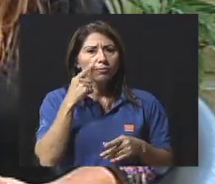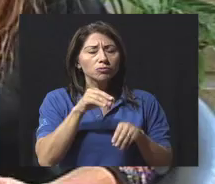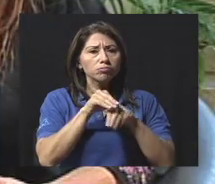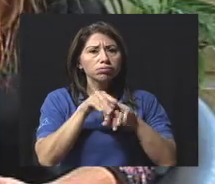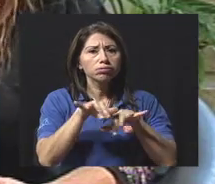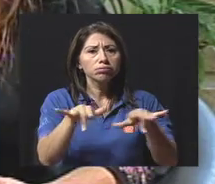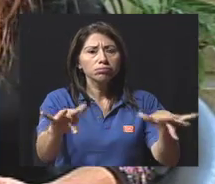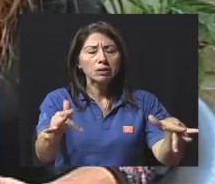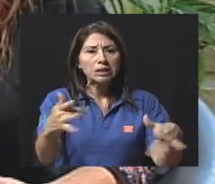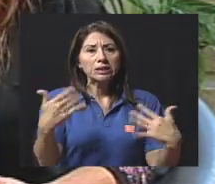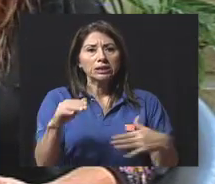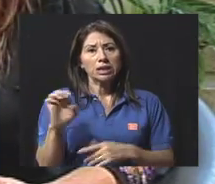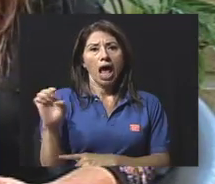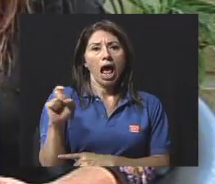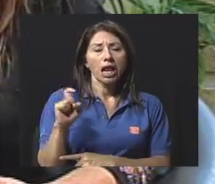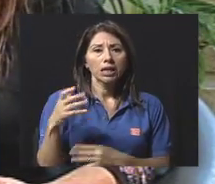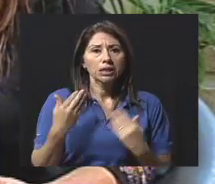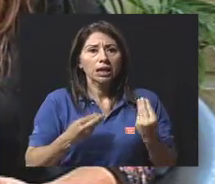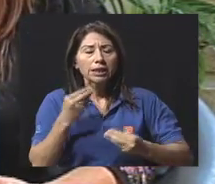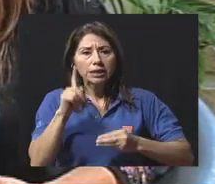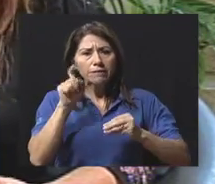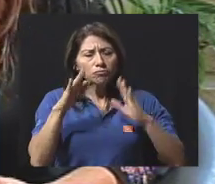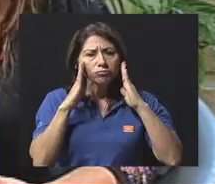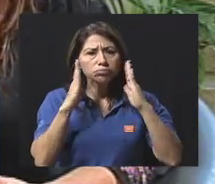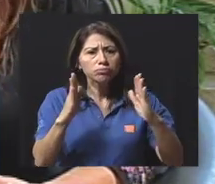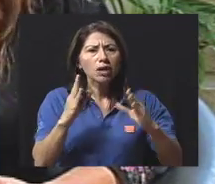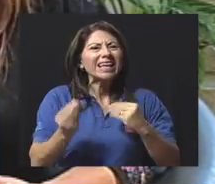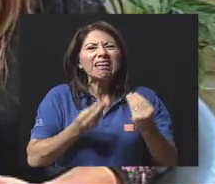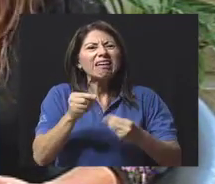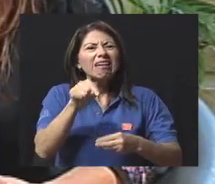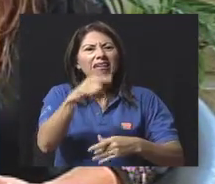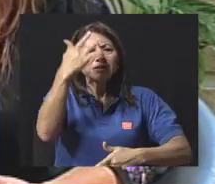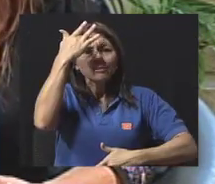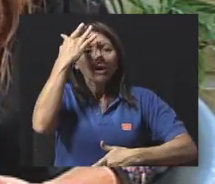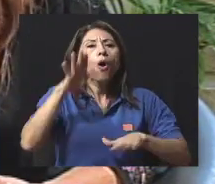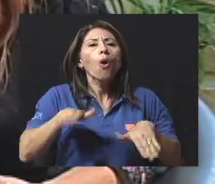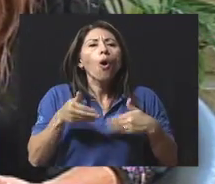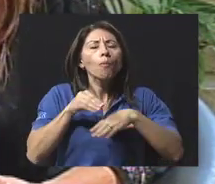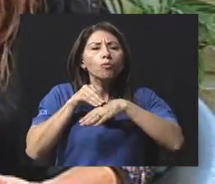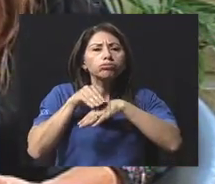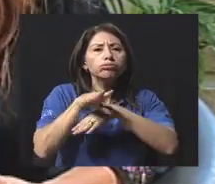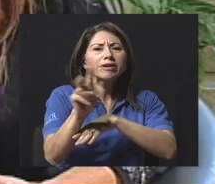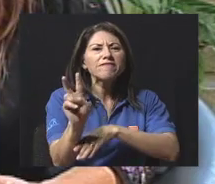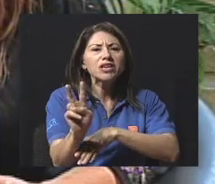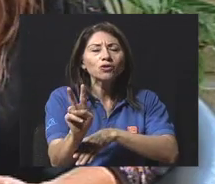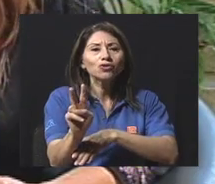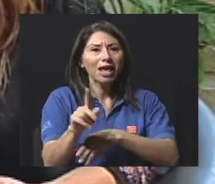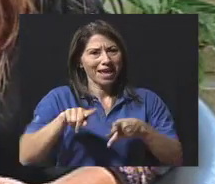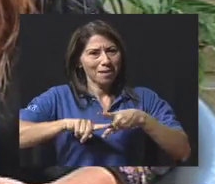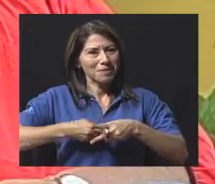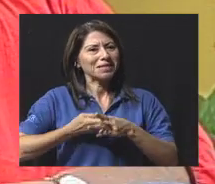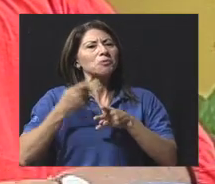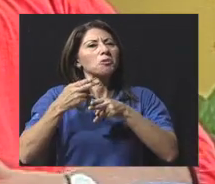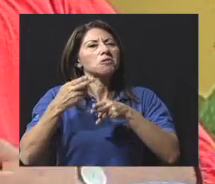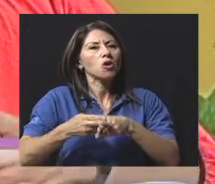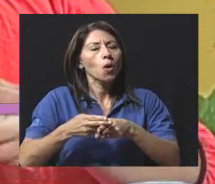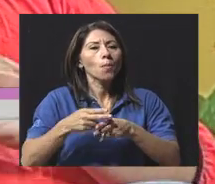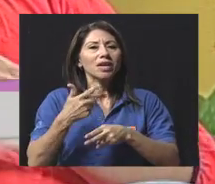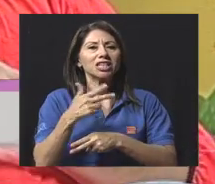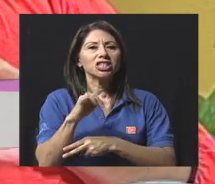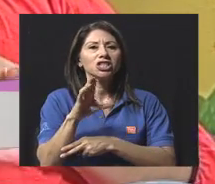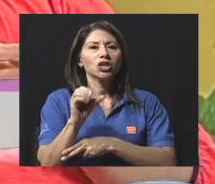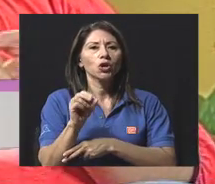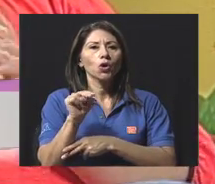poco qué es esto cómo se transmite este virus o empecemos por el principio el nombre Chikungunya verdad